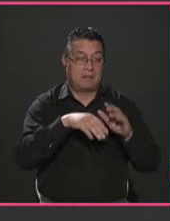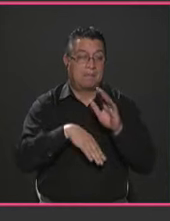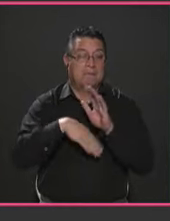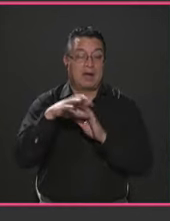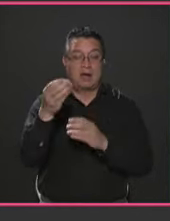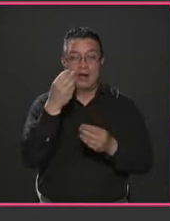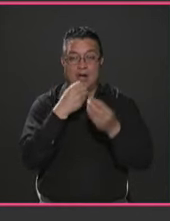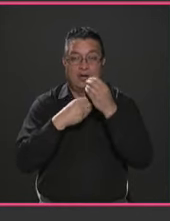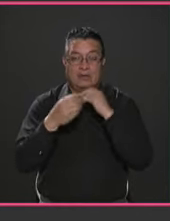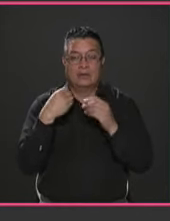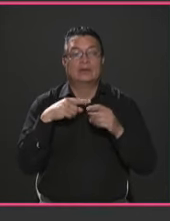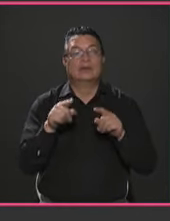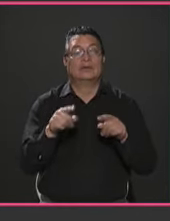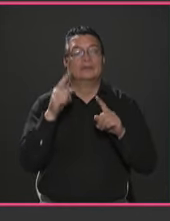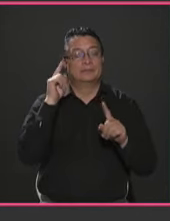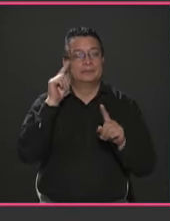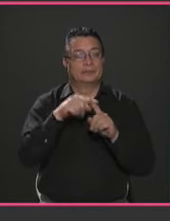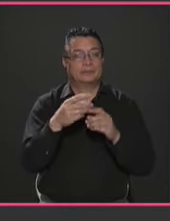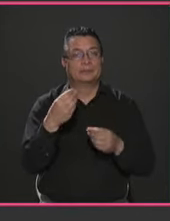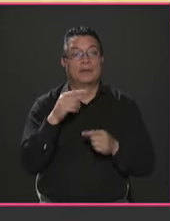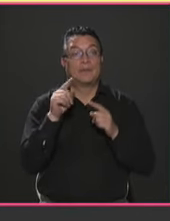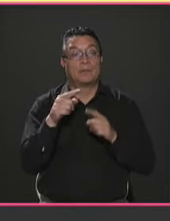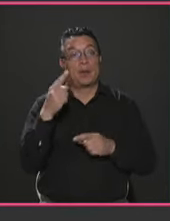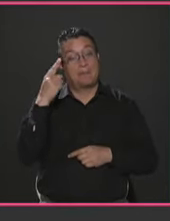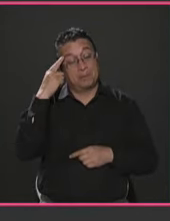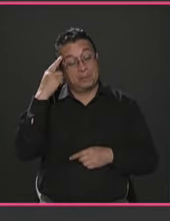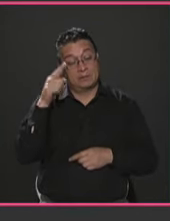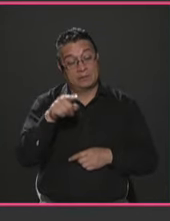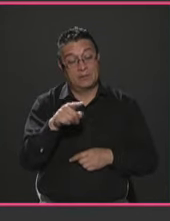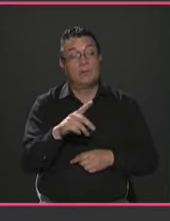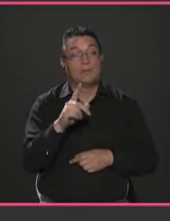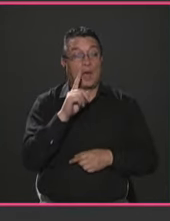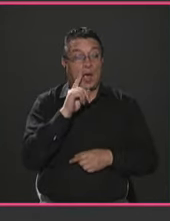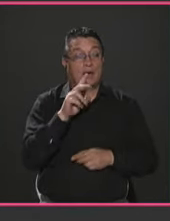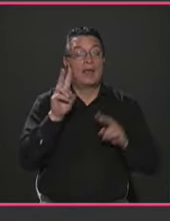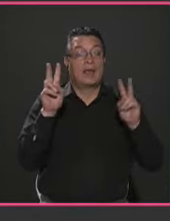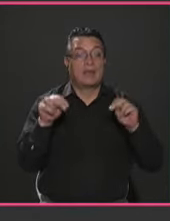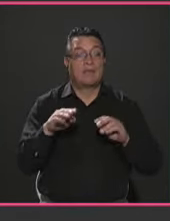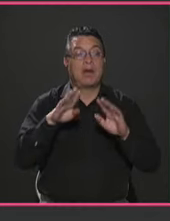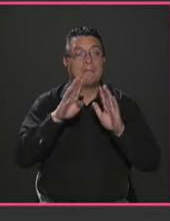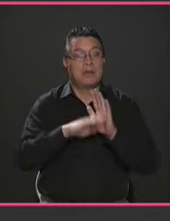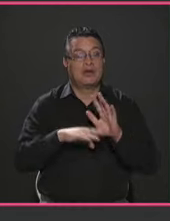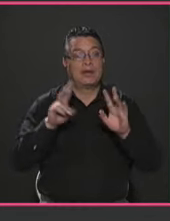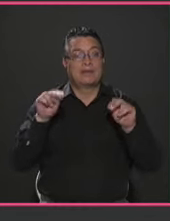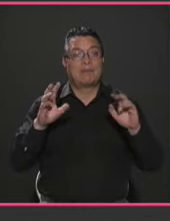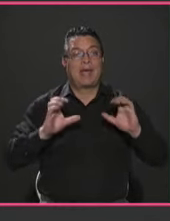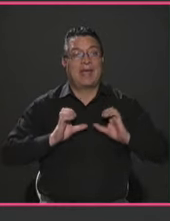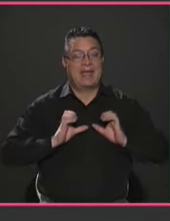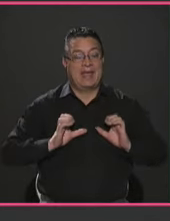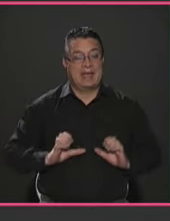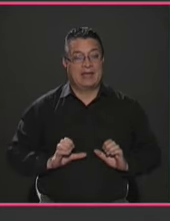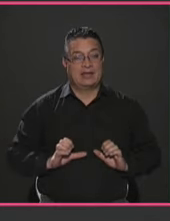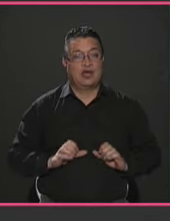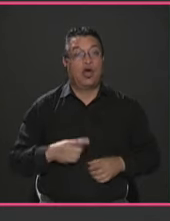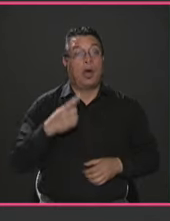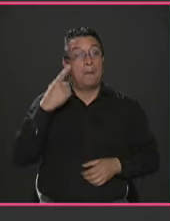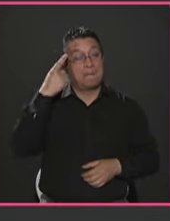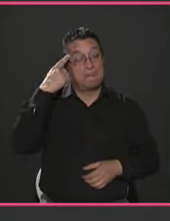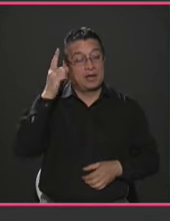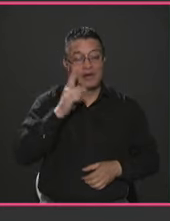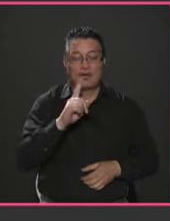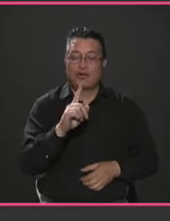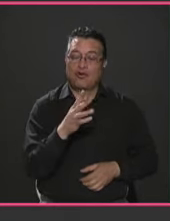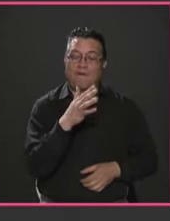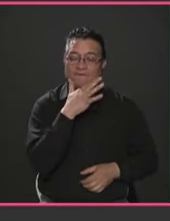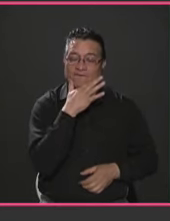para propósitos alimentarios entonces pensamos que habría tema menos temas éticos al respecto sin embargo no es